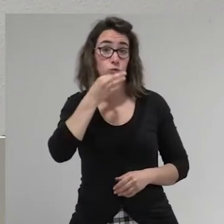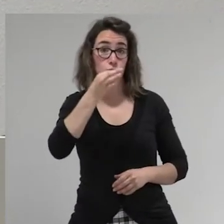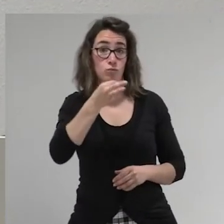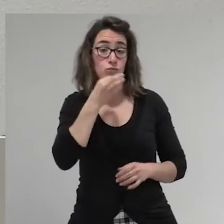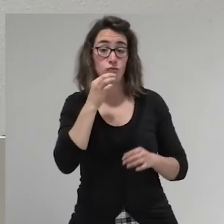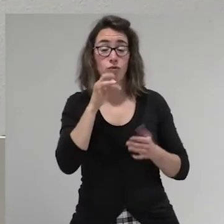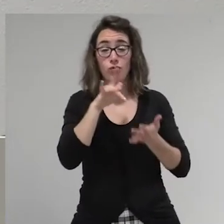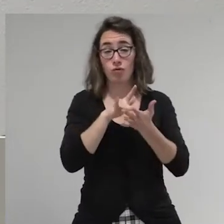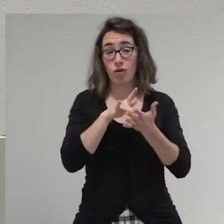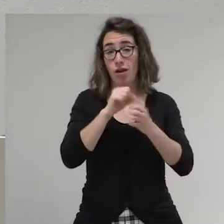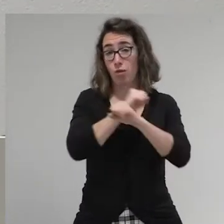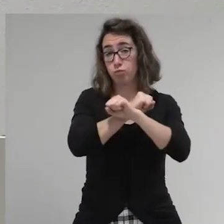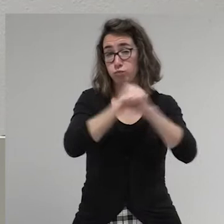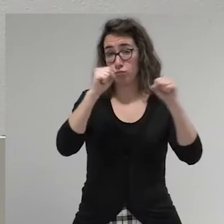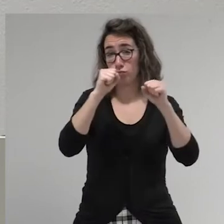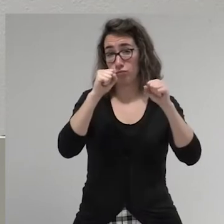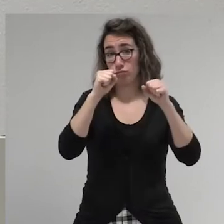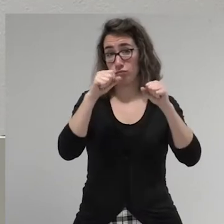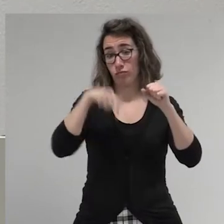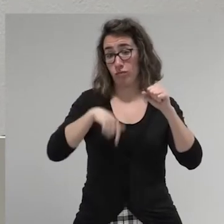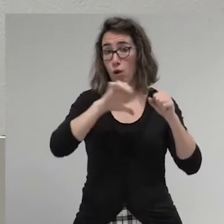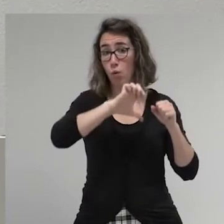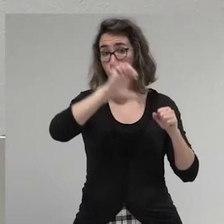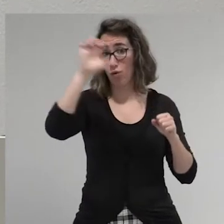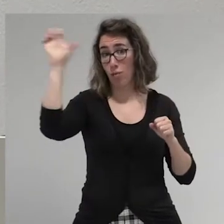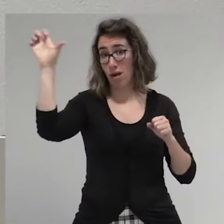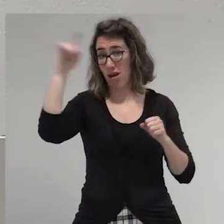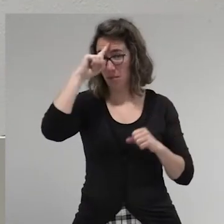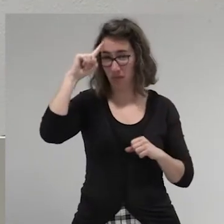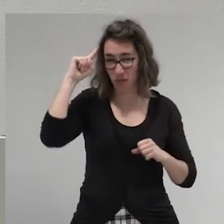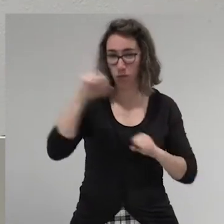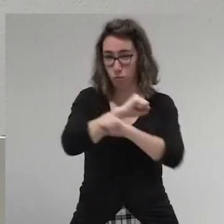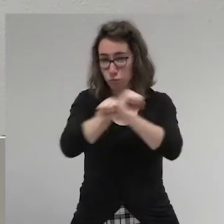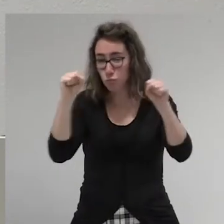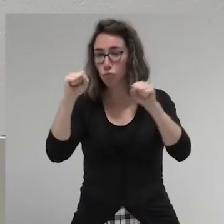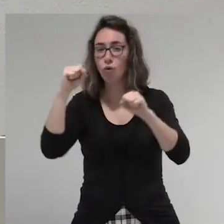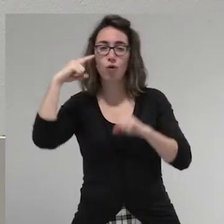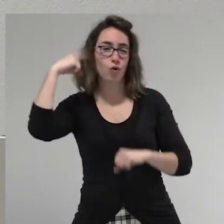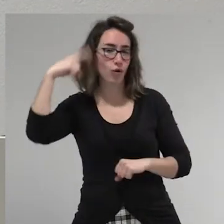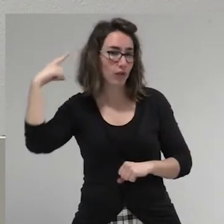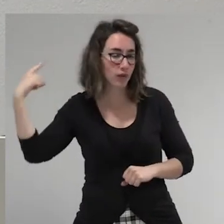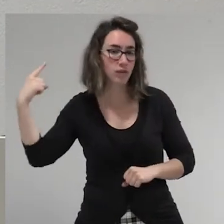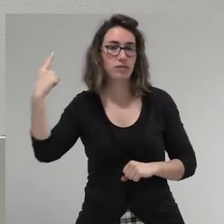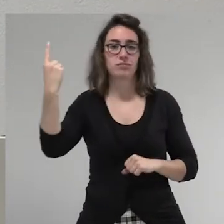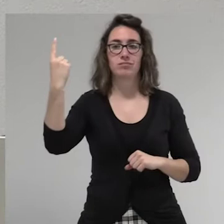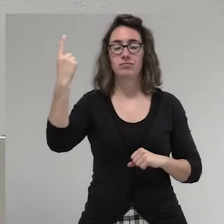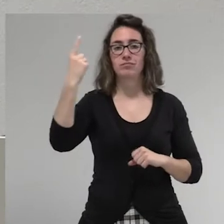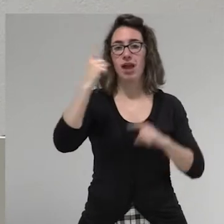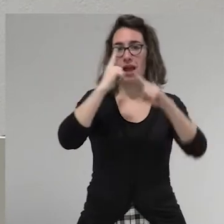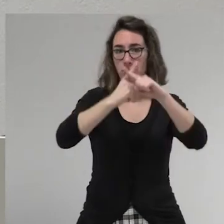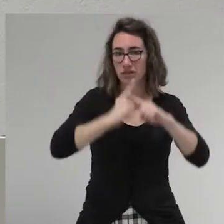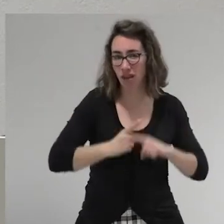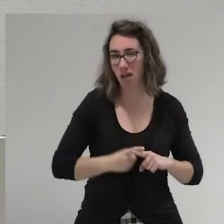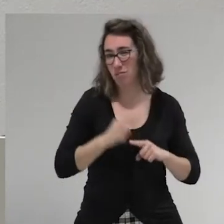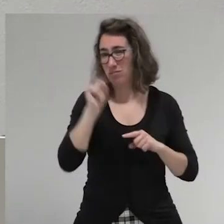los atentados en suelo europeo, ¿no?, de los atentados de Madrid, Londres, Ámsterdam,